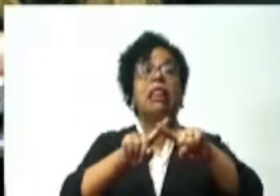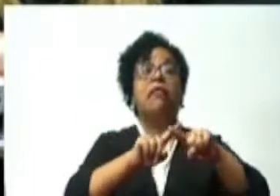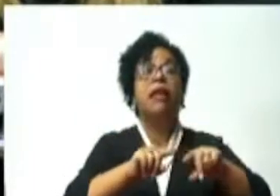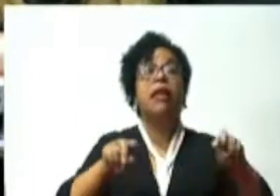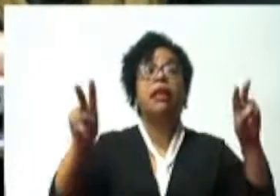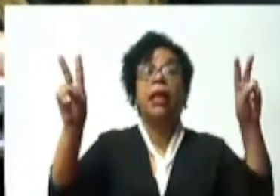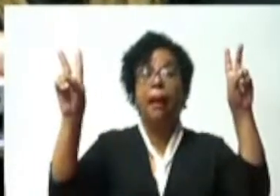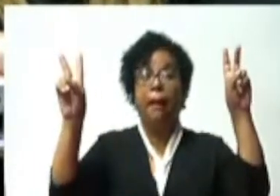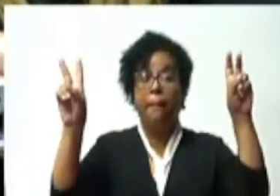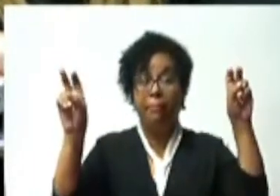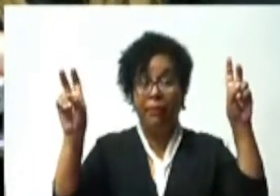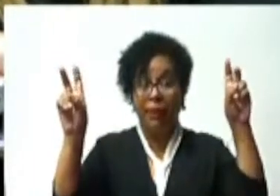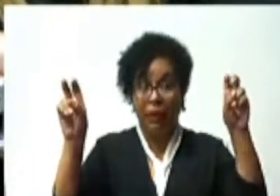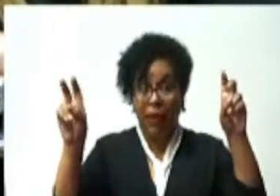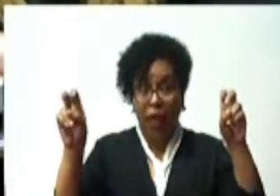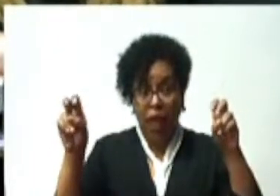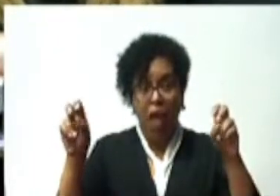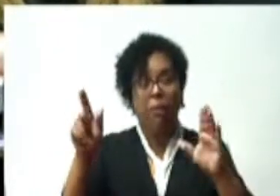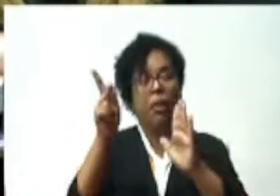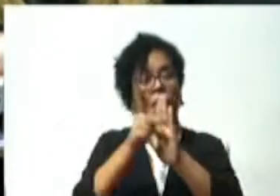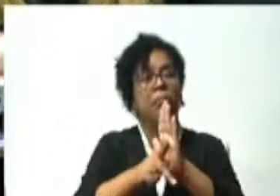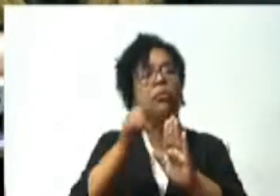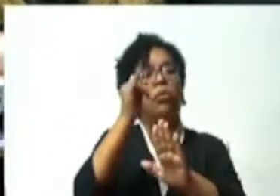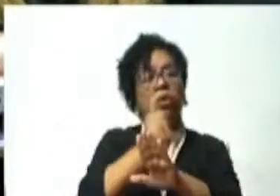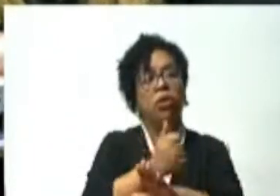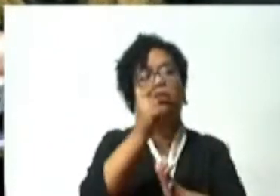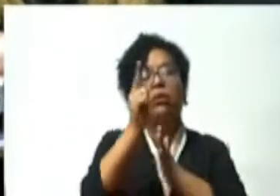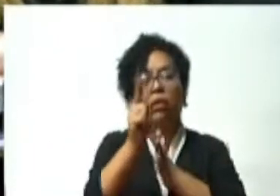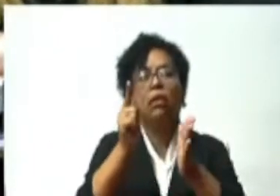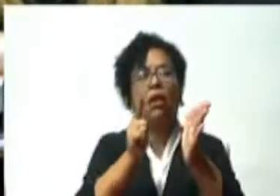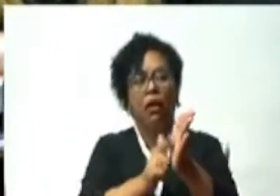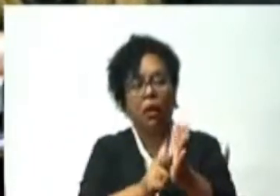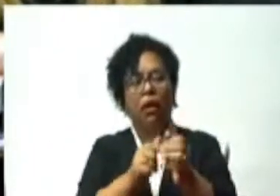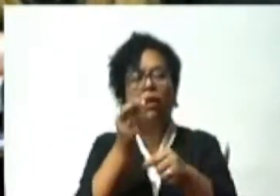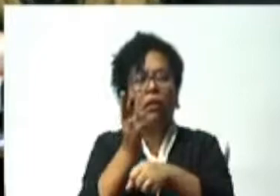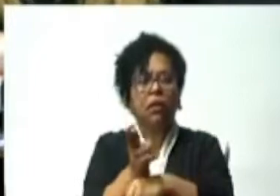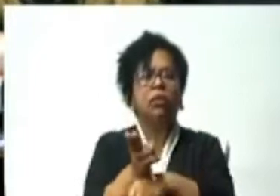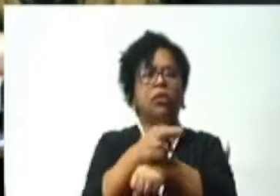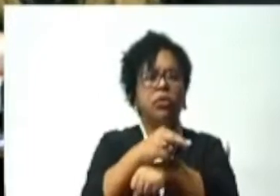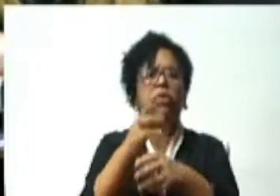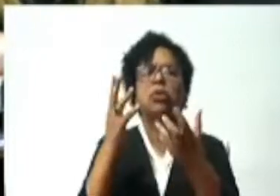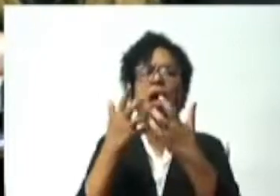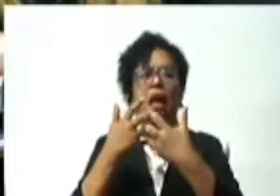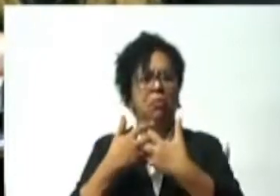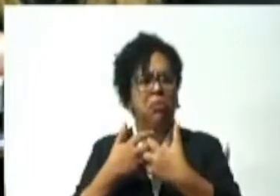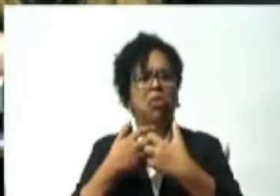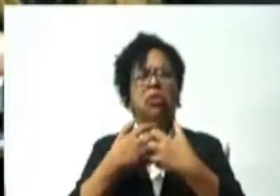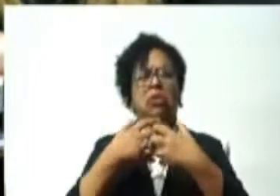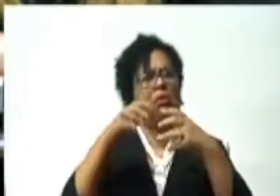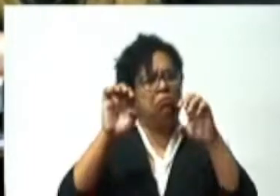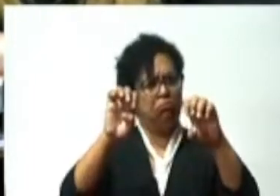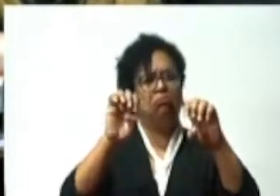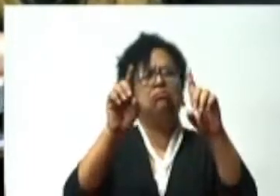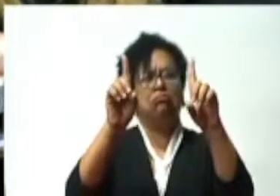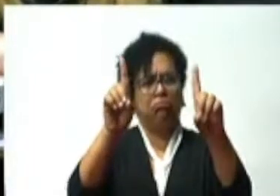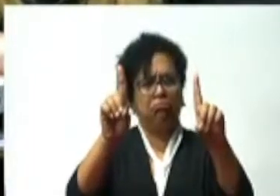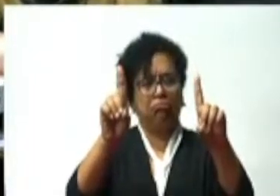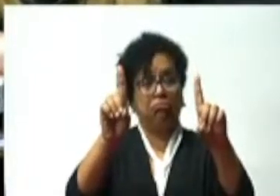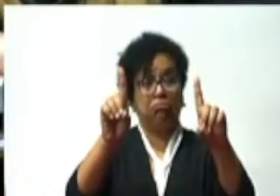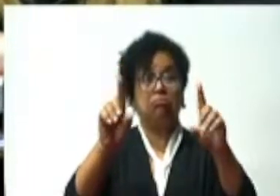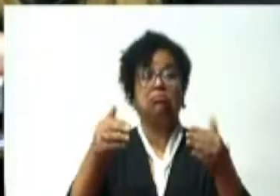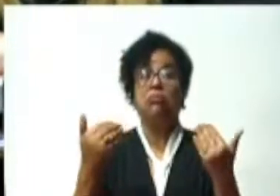de resoluciones que tenemos en la misma. Y aquí yo le puedo leer la agenda de trabajo que nosotros llevamos ese